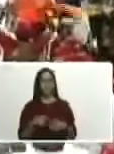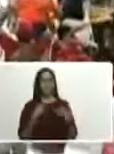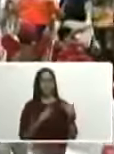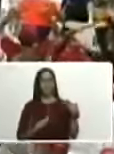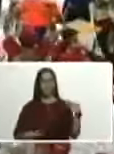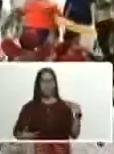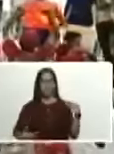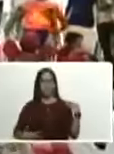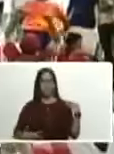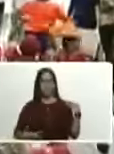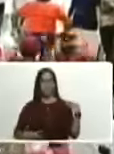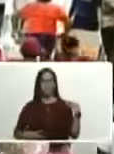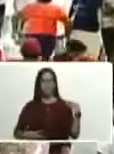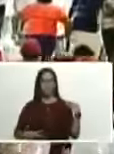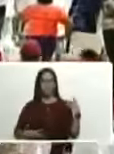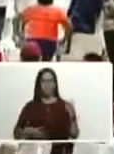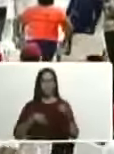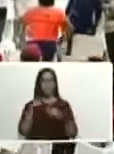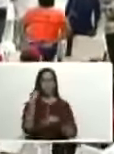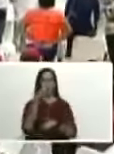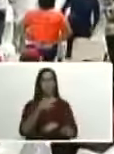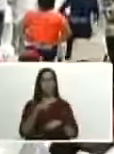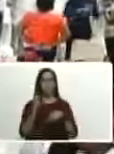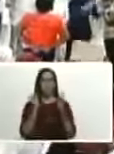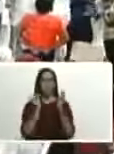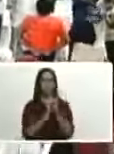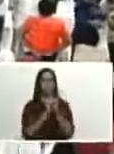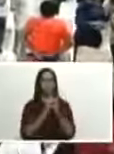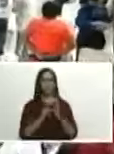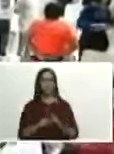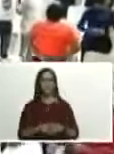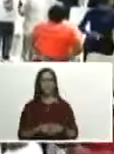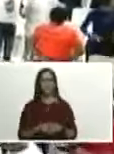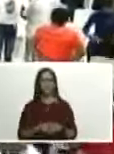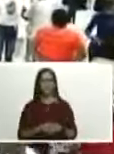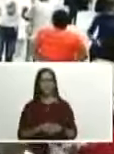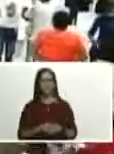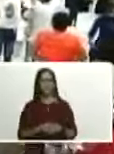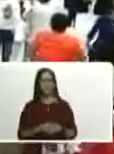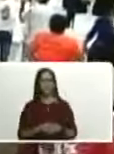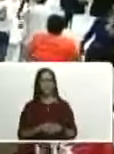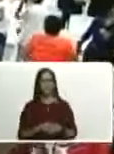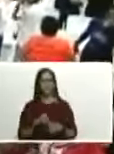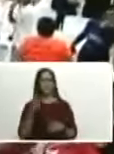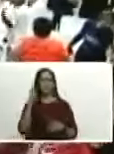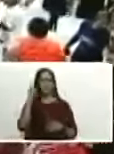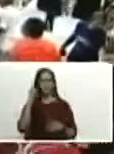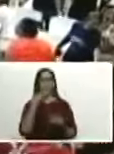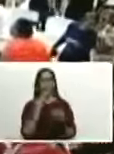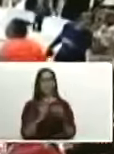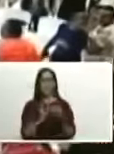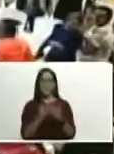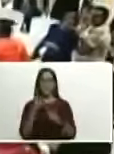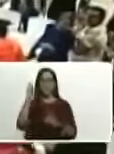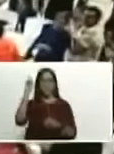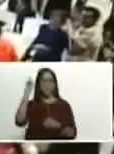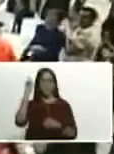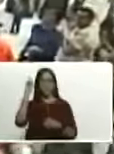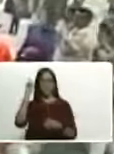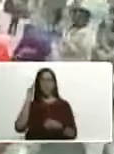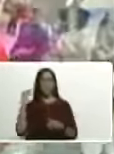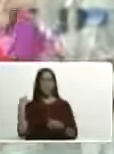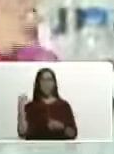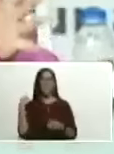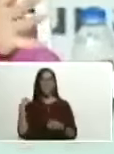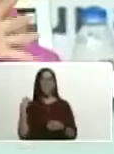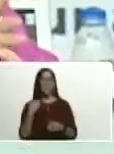Vicepresidenta, próximo punto. Ah, mire, yo pedí un comodín y aquí me están diciendo que